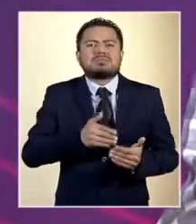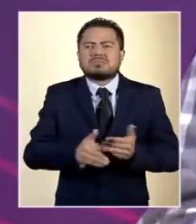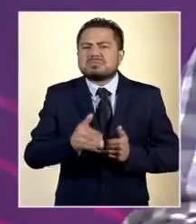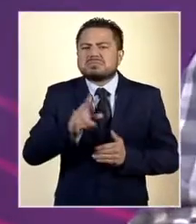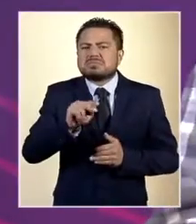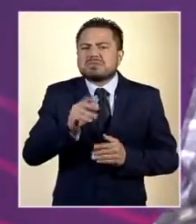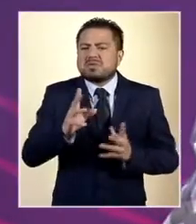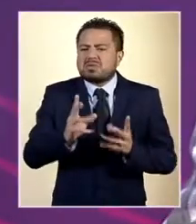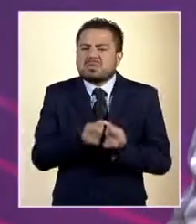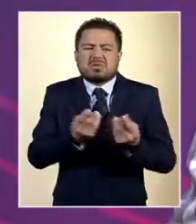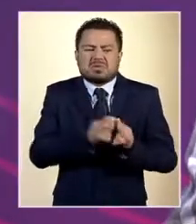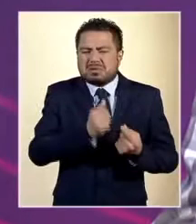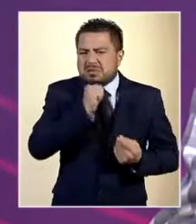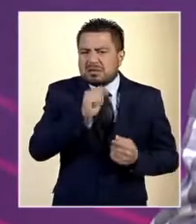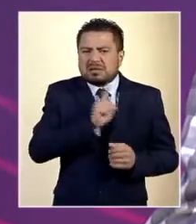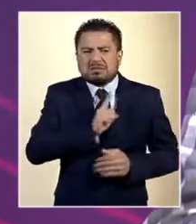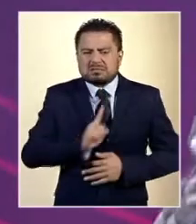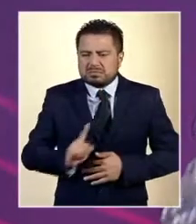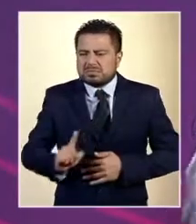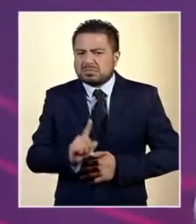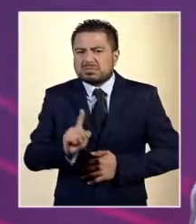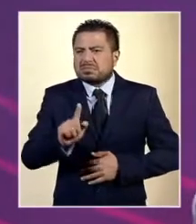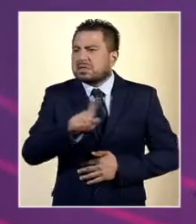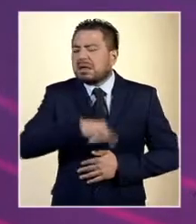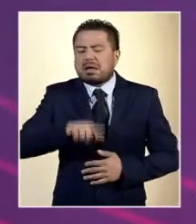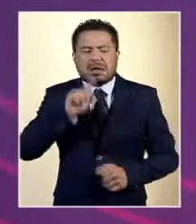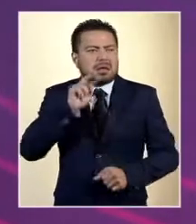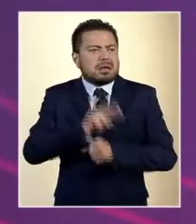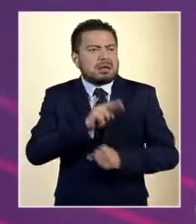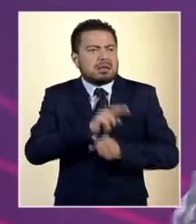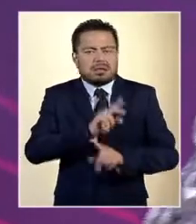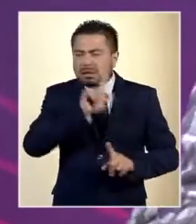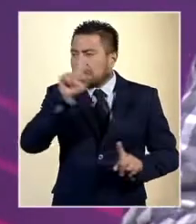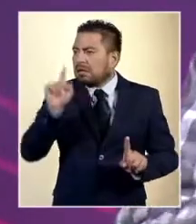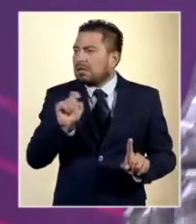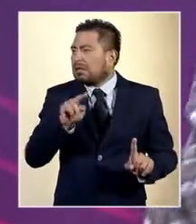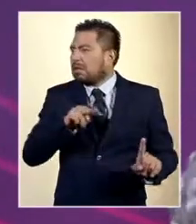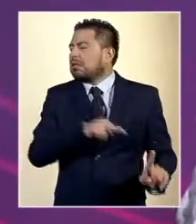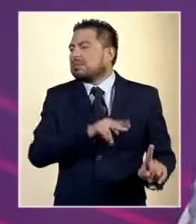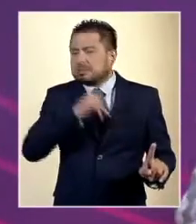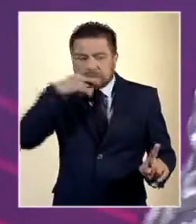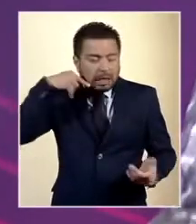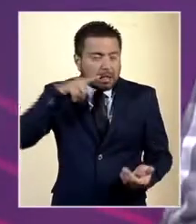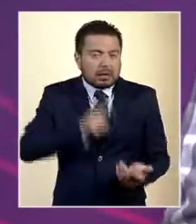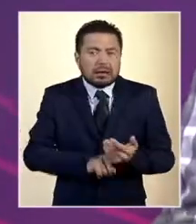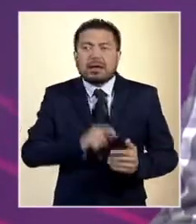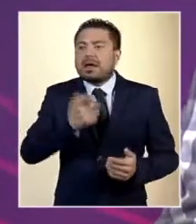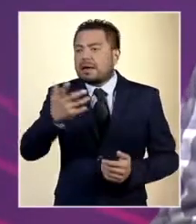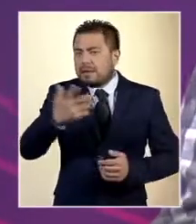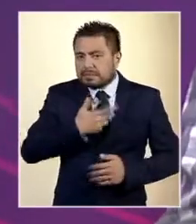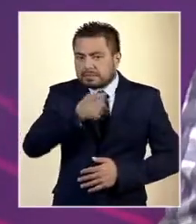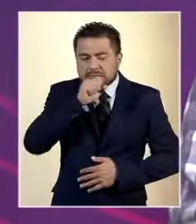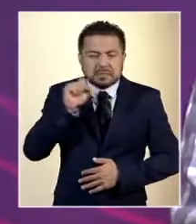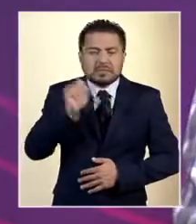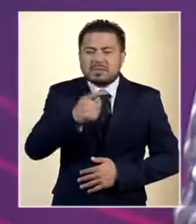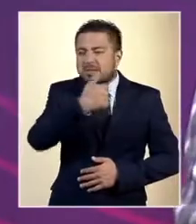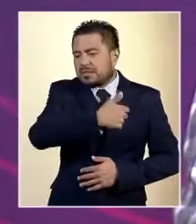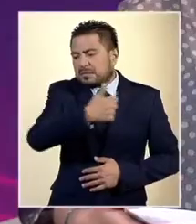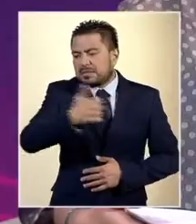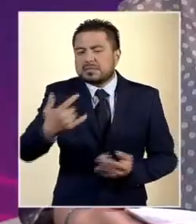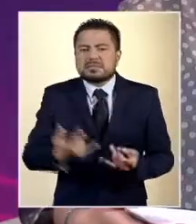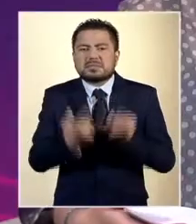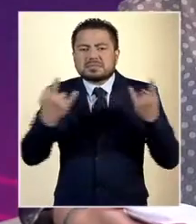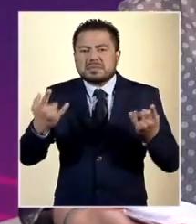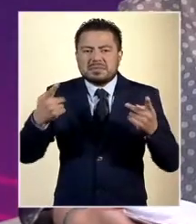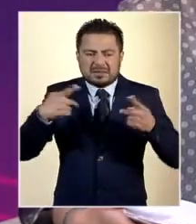no te querías juntar con nadie y nadie se percató cuando dejaste de ir, ¿no? Entonces hay también en cada historia de